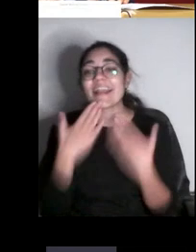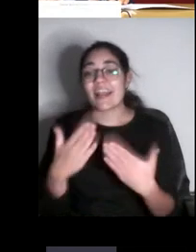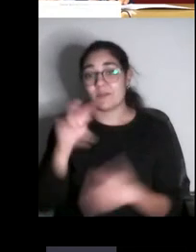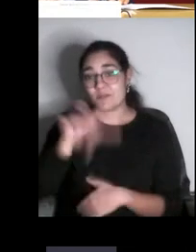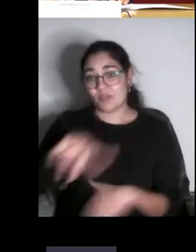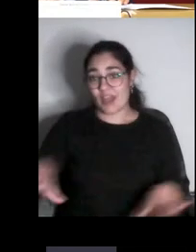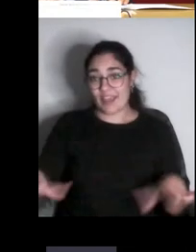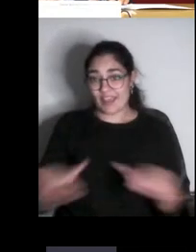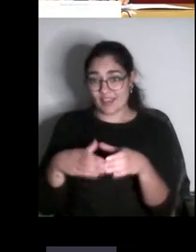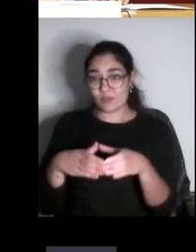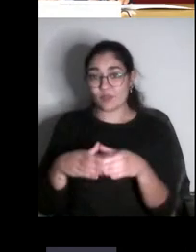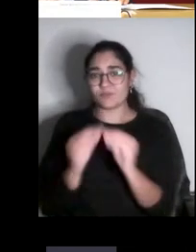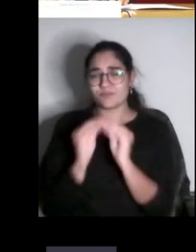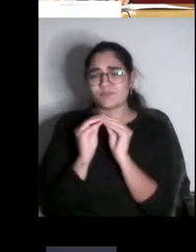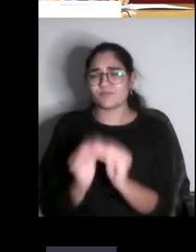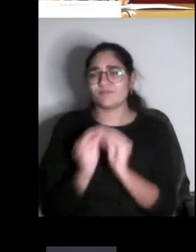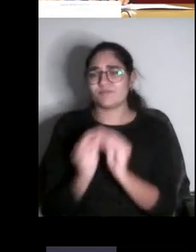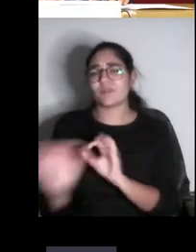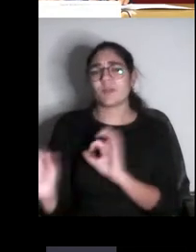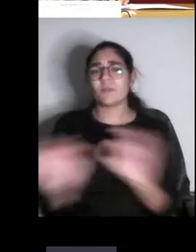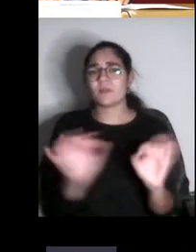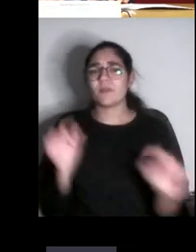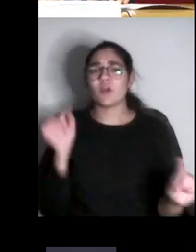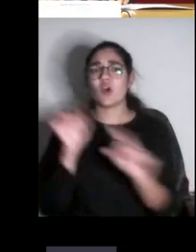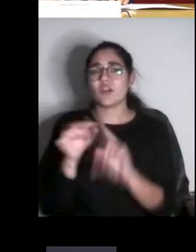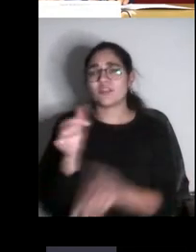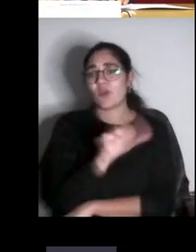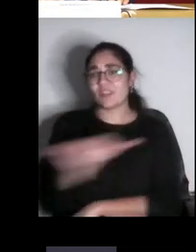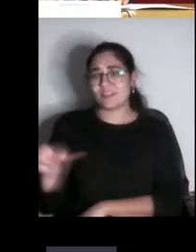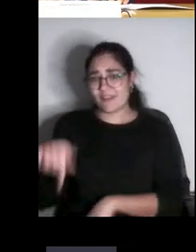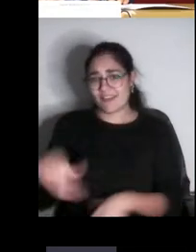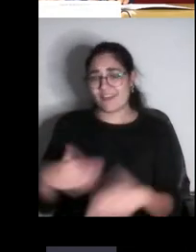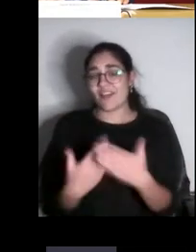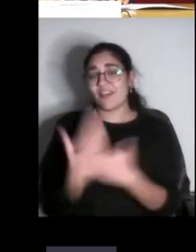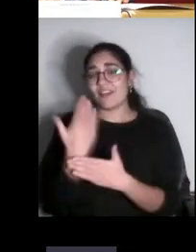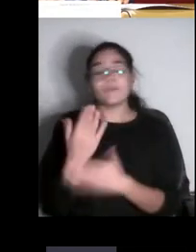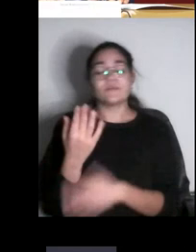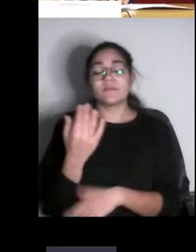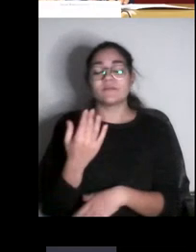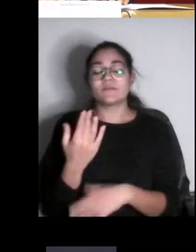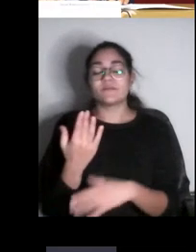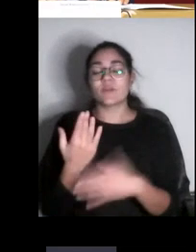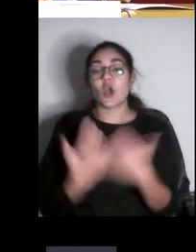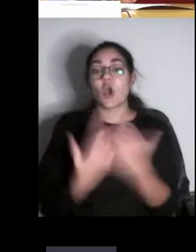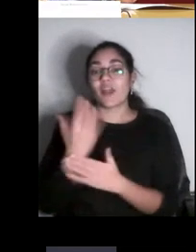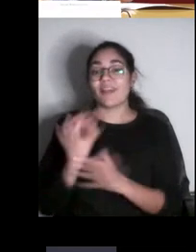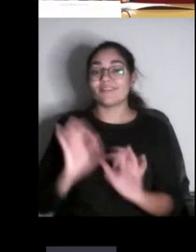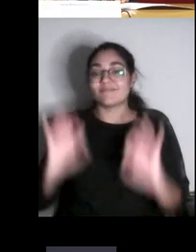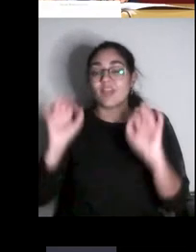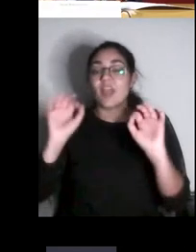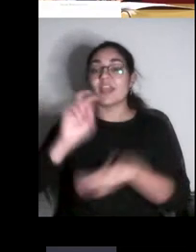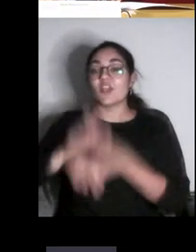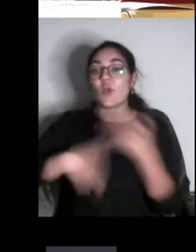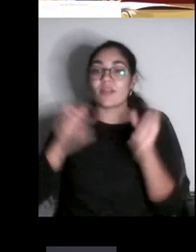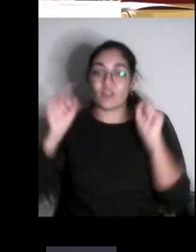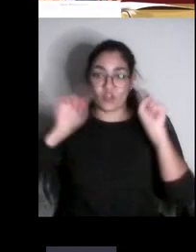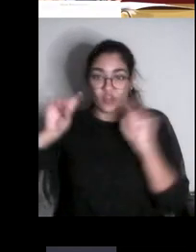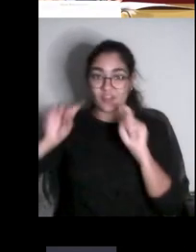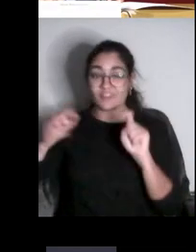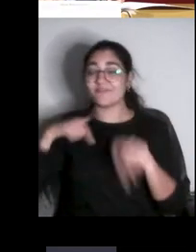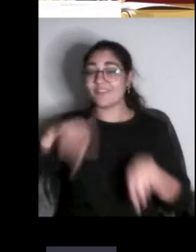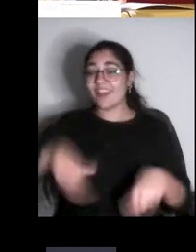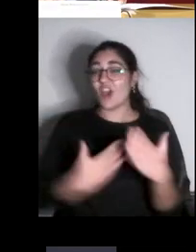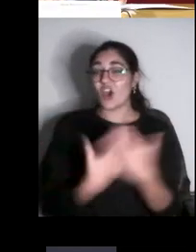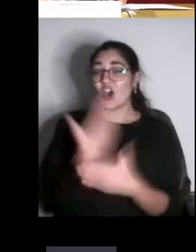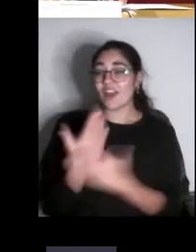en esta tercera semana de innovación docente. A todos vosotros, de verdad, que gracias. Unas jornadas que engloban